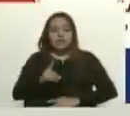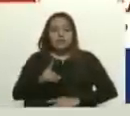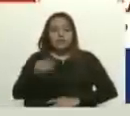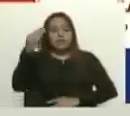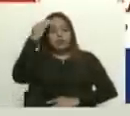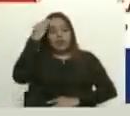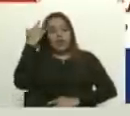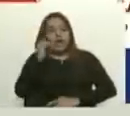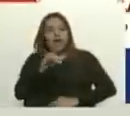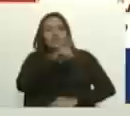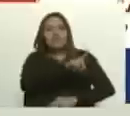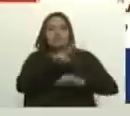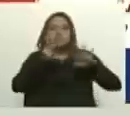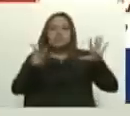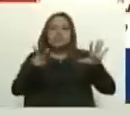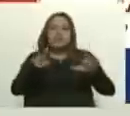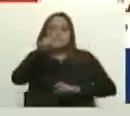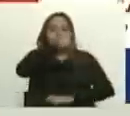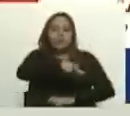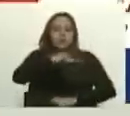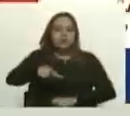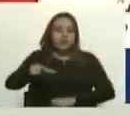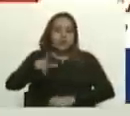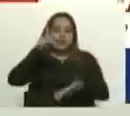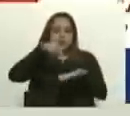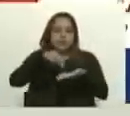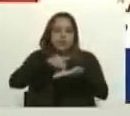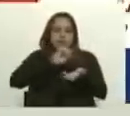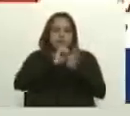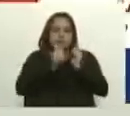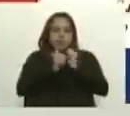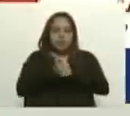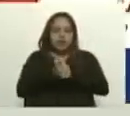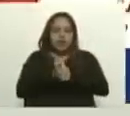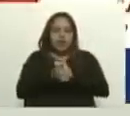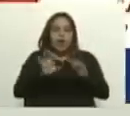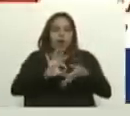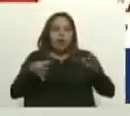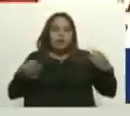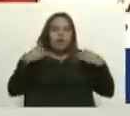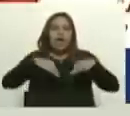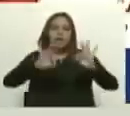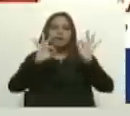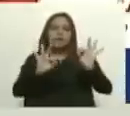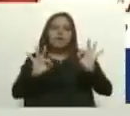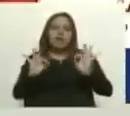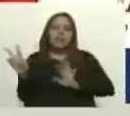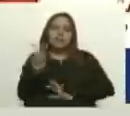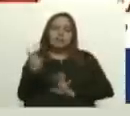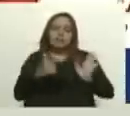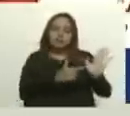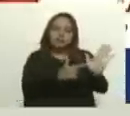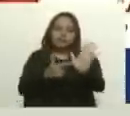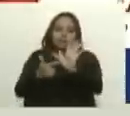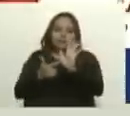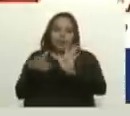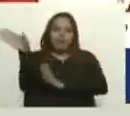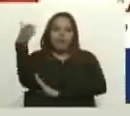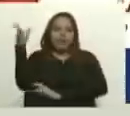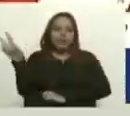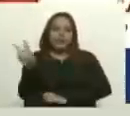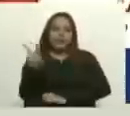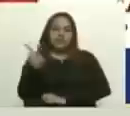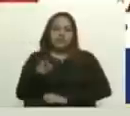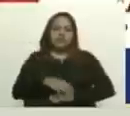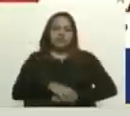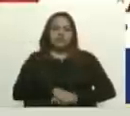17 atletas en 6 disciplinas estarán allí con nosotros, representando a nuestro país, nuestra bandera.